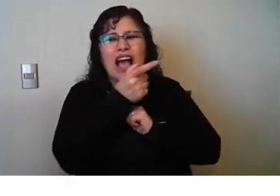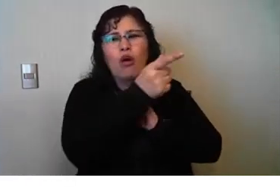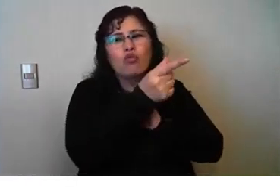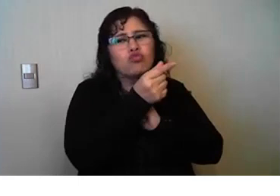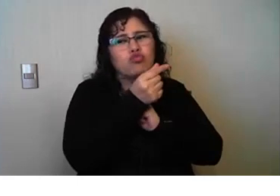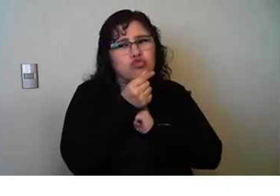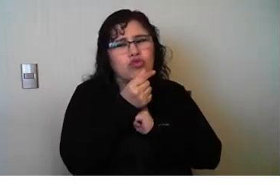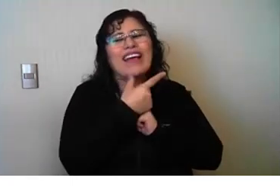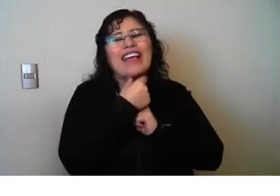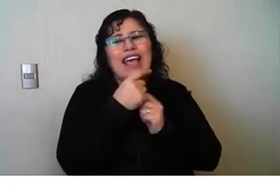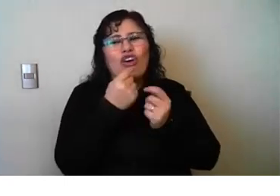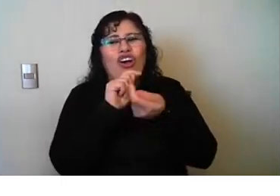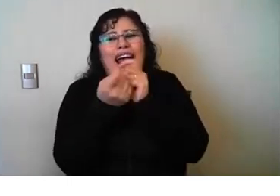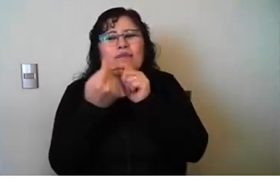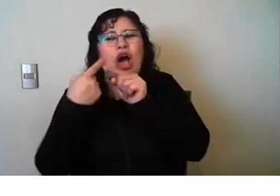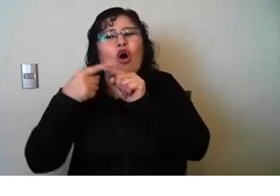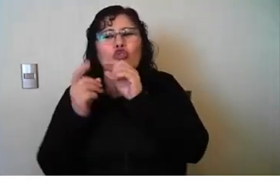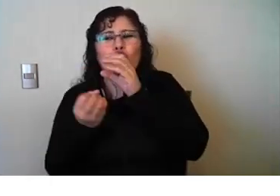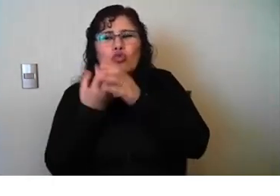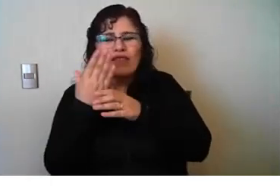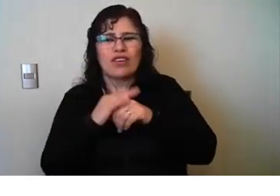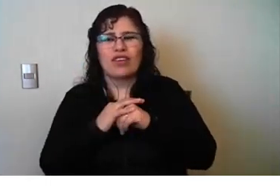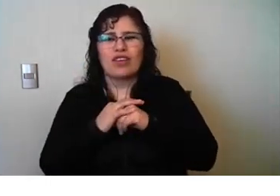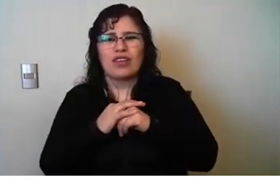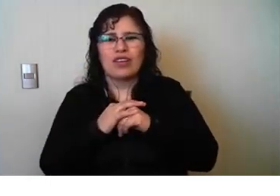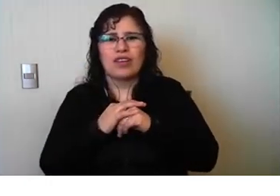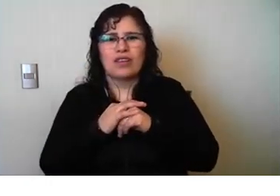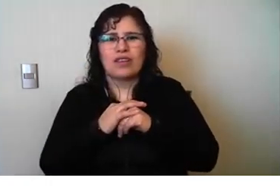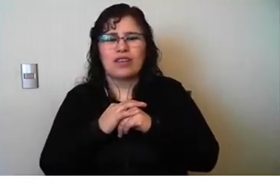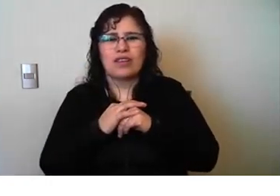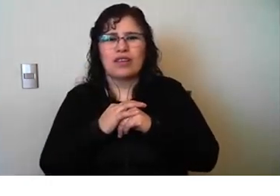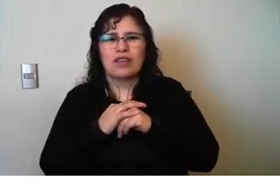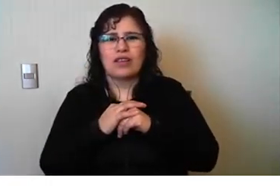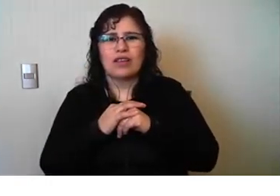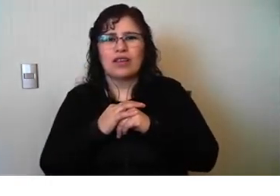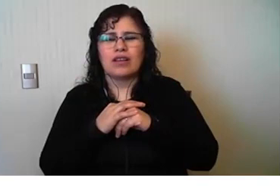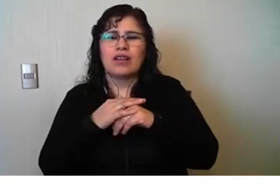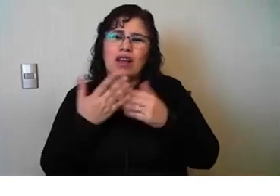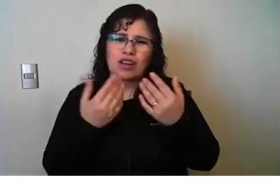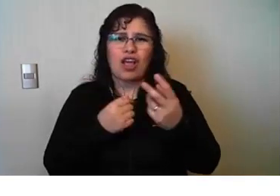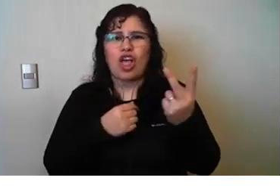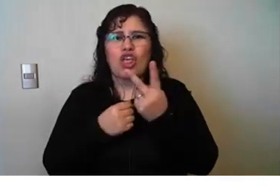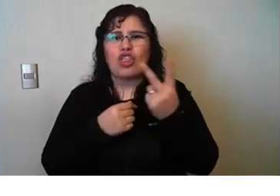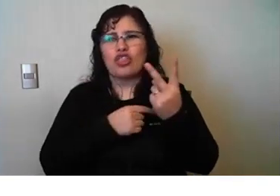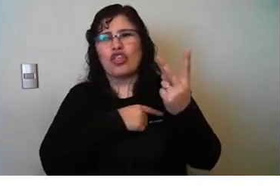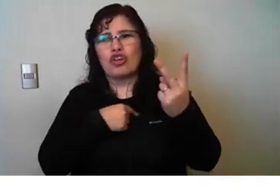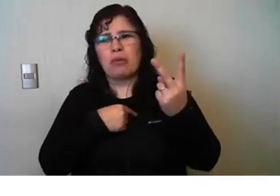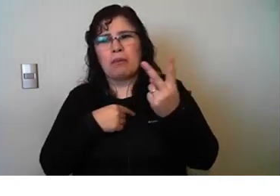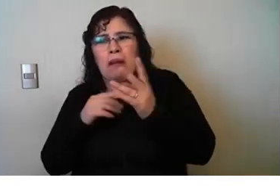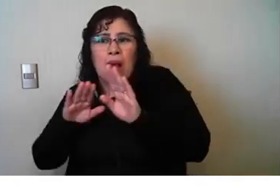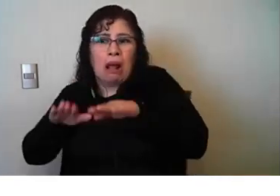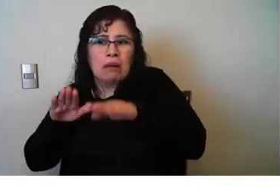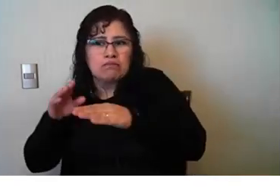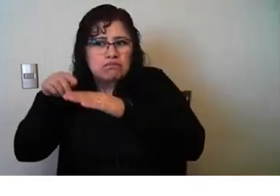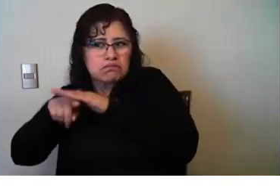con Gracias. el otro, va a Debería ser aparecer, automático. va a aparecer dos nombres, claro. Sí. A ver, intenta hacer. Ok,